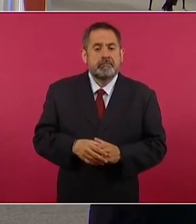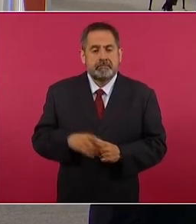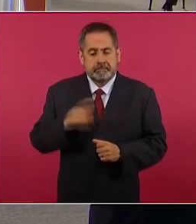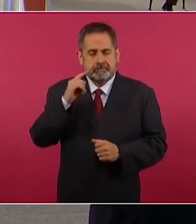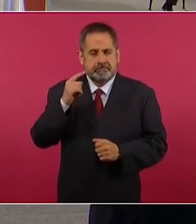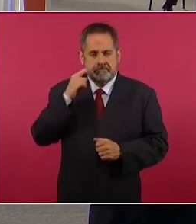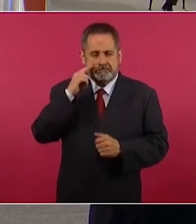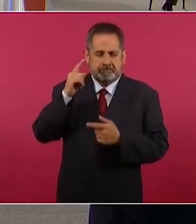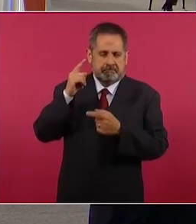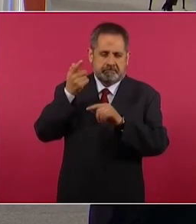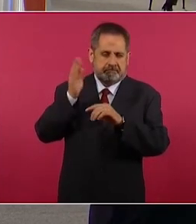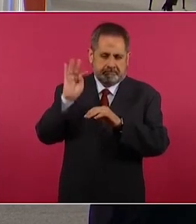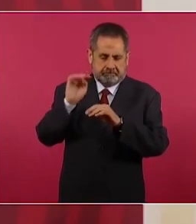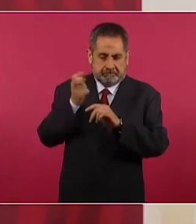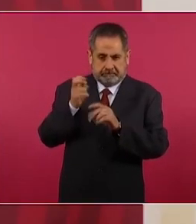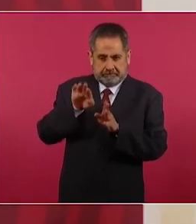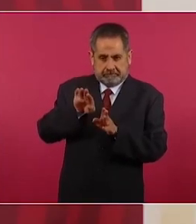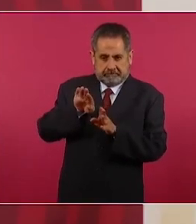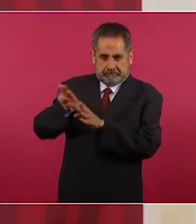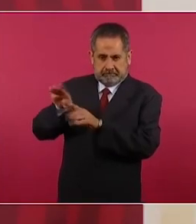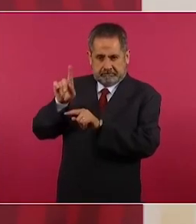descuenta